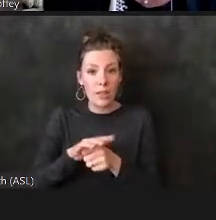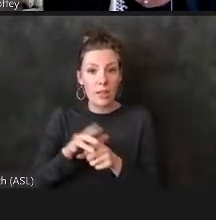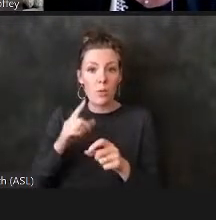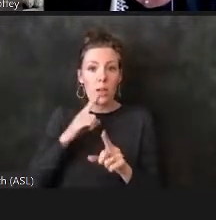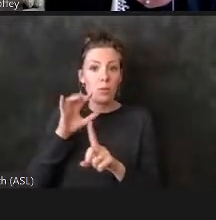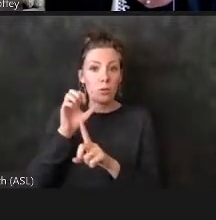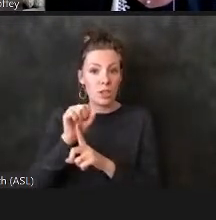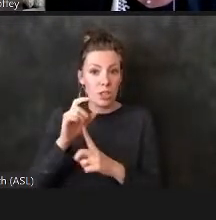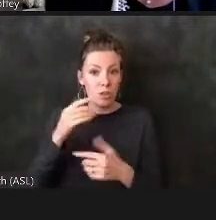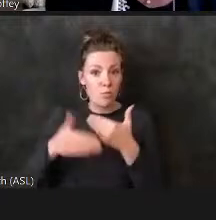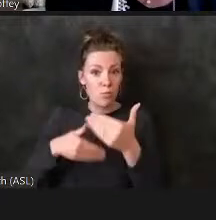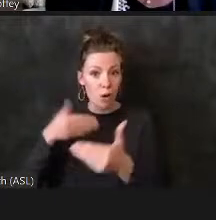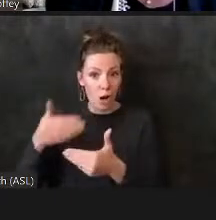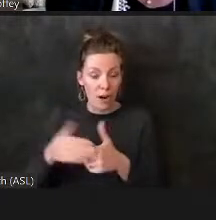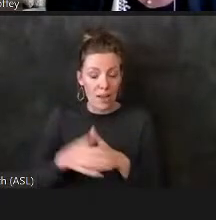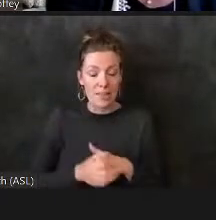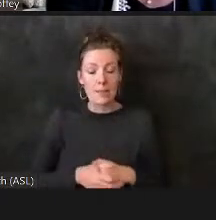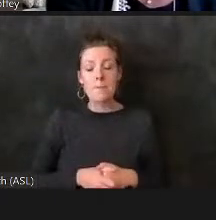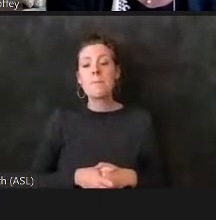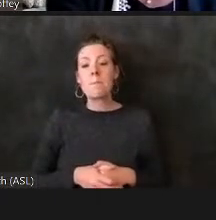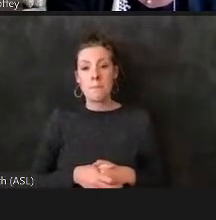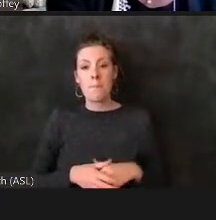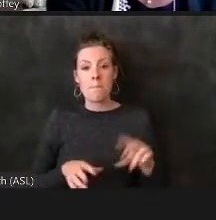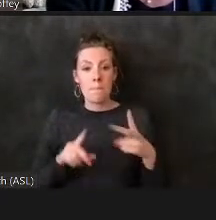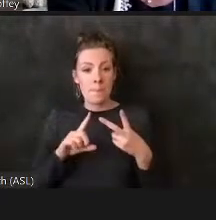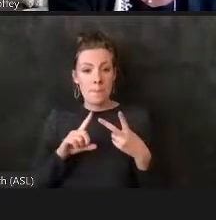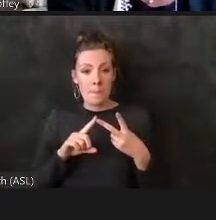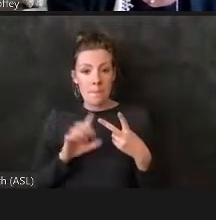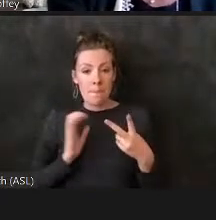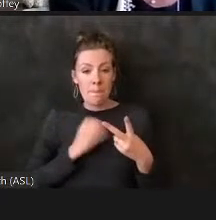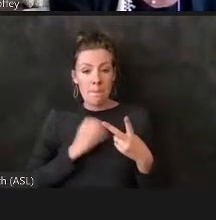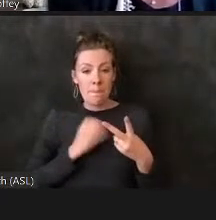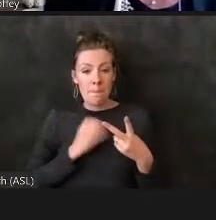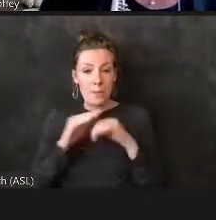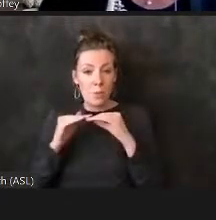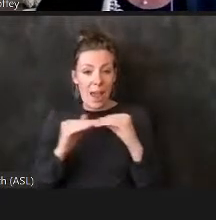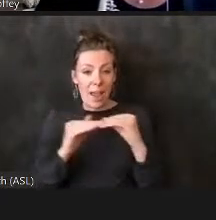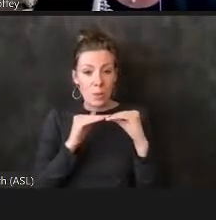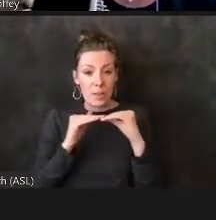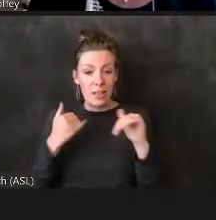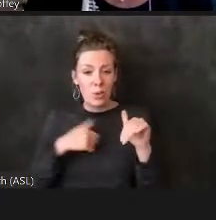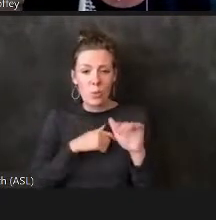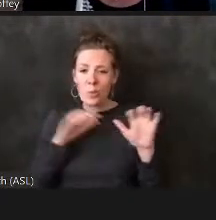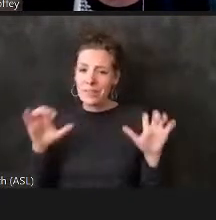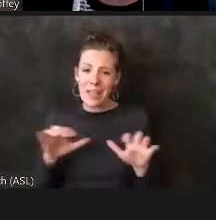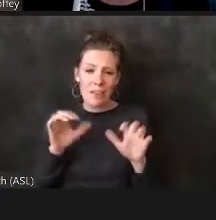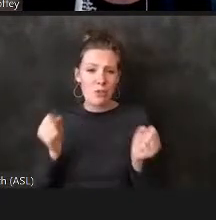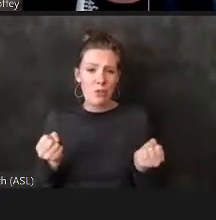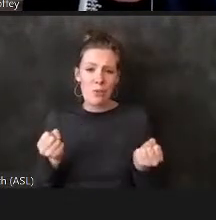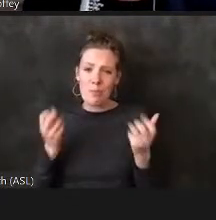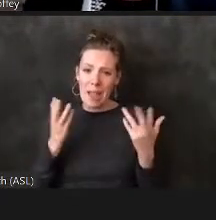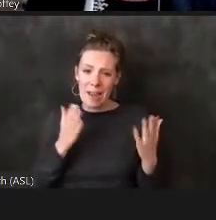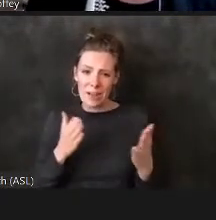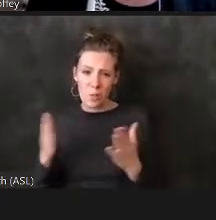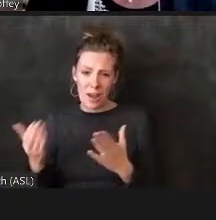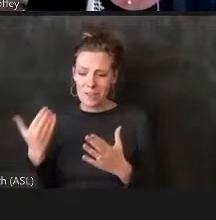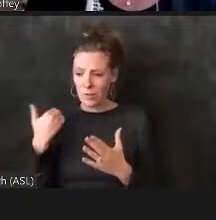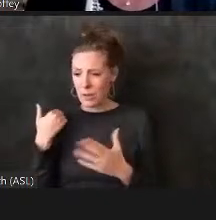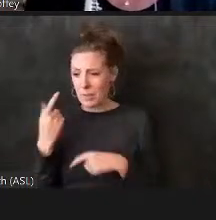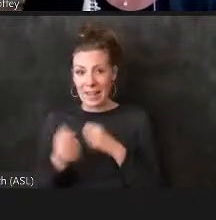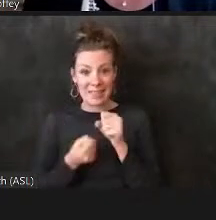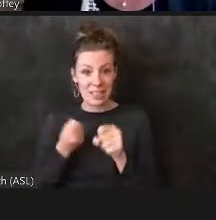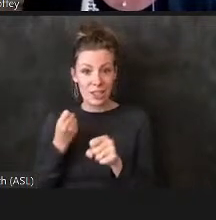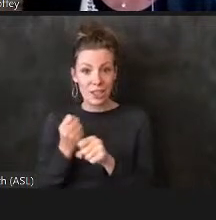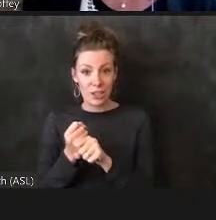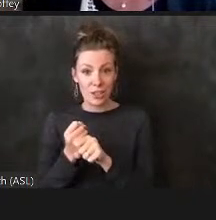y podemos tener buen progreso. Aparte de eso, me gustaría, quiero alegrar a la igualdad. En